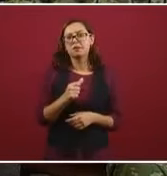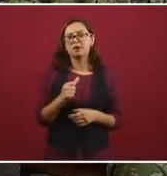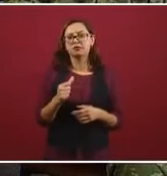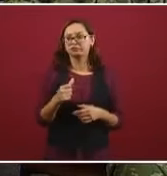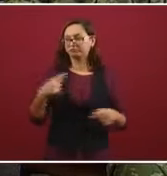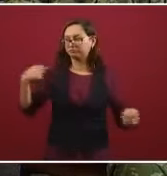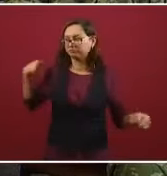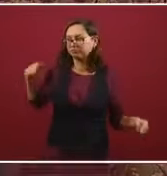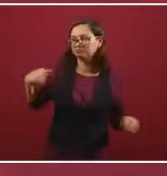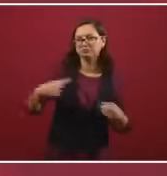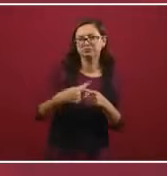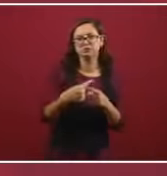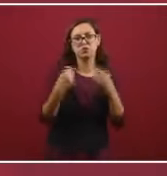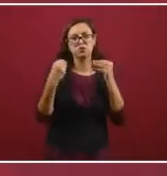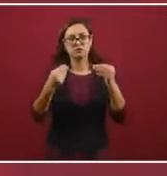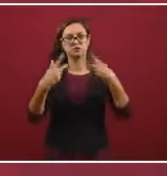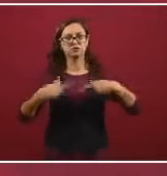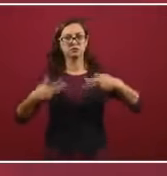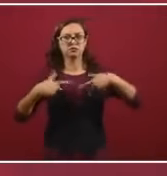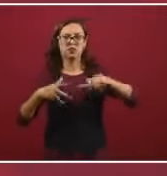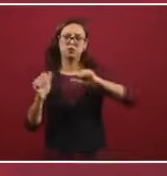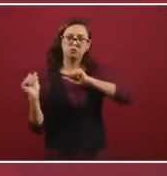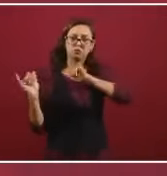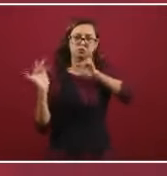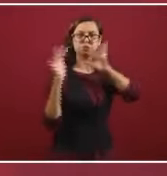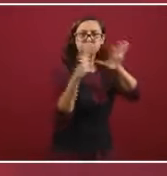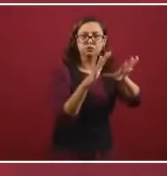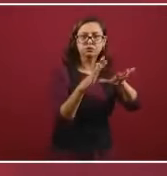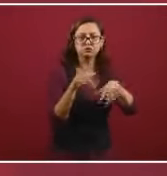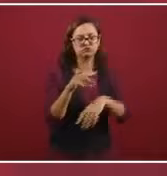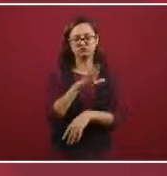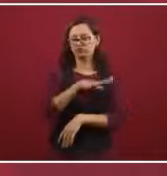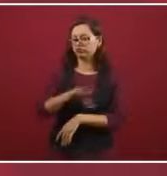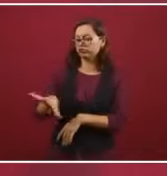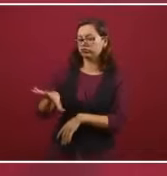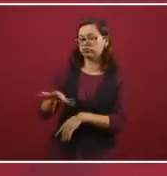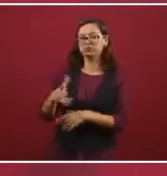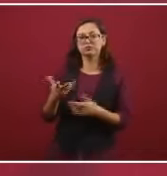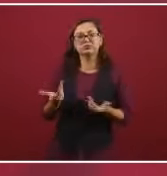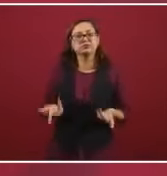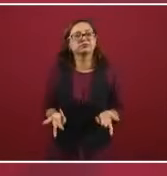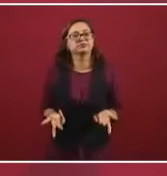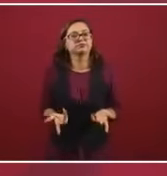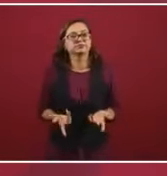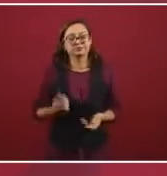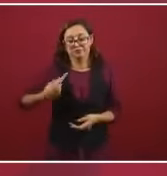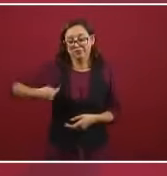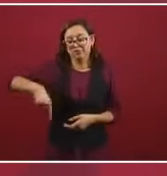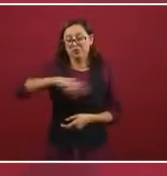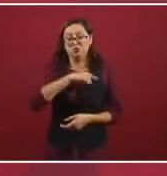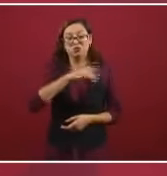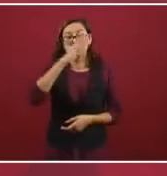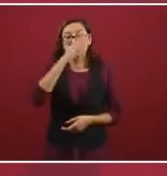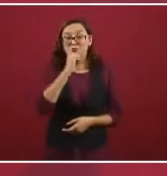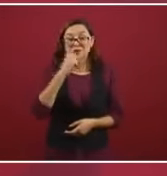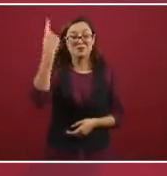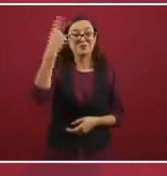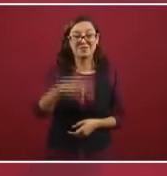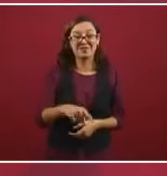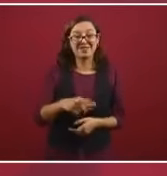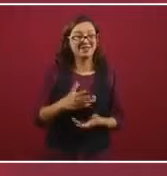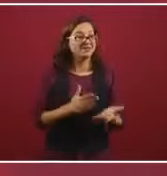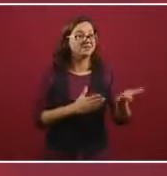este ciclo. Entonces, si no puedes determinar eso porque no está en tus manos, ¿qué sí está en tus